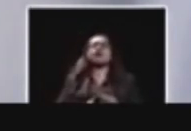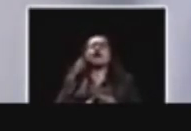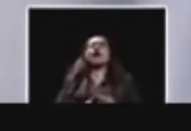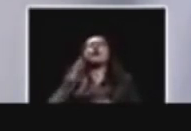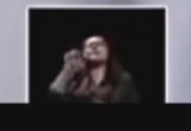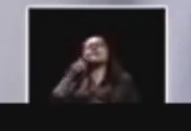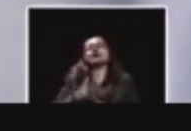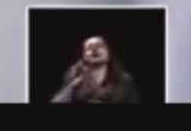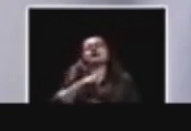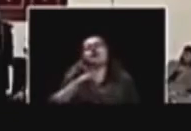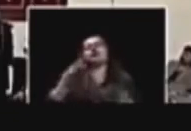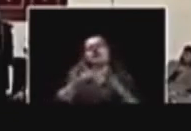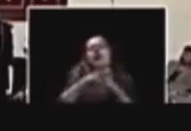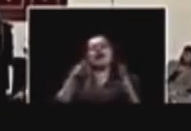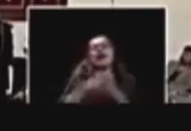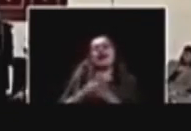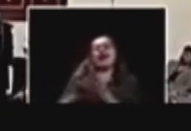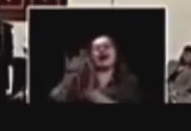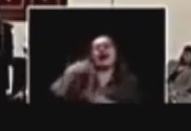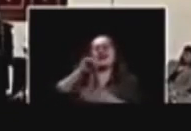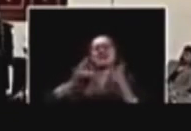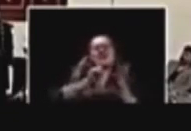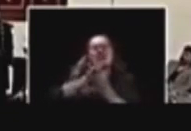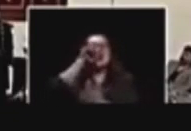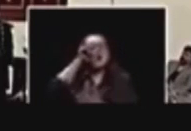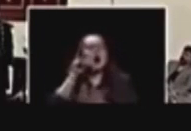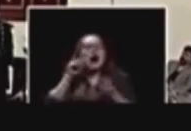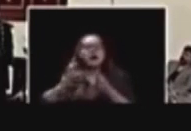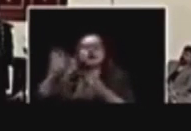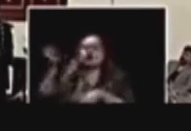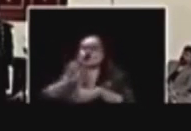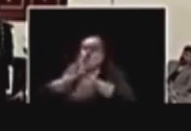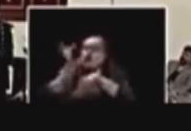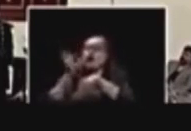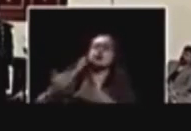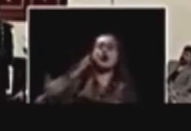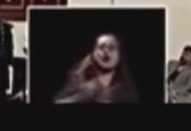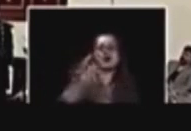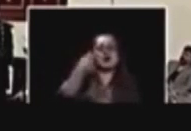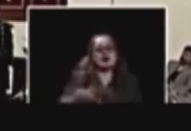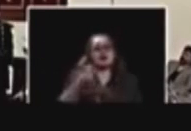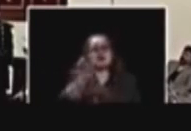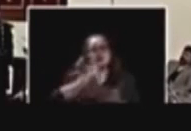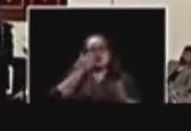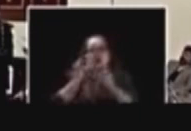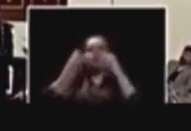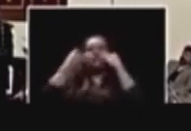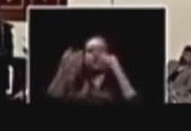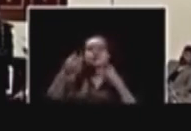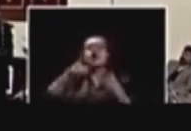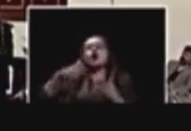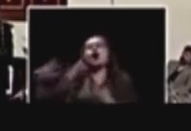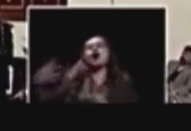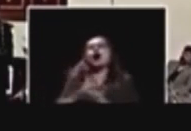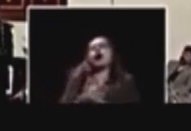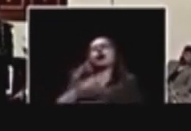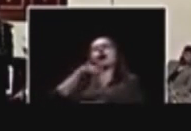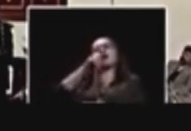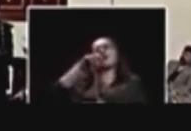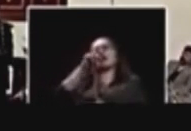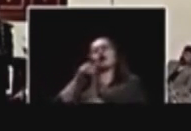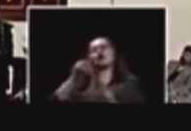de Reforma y a la intervención extranjera. Ciudad que vio el triunfo de Madero y su cruel